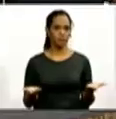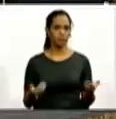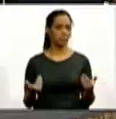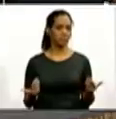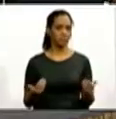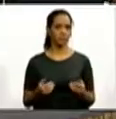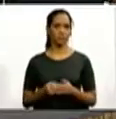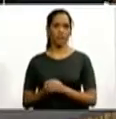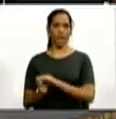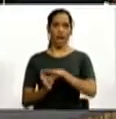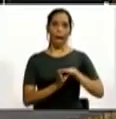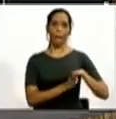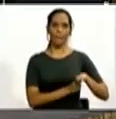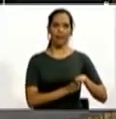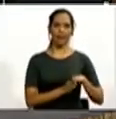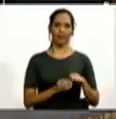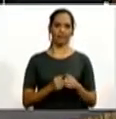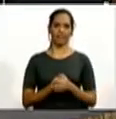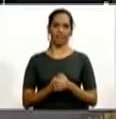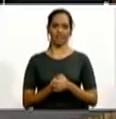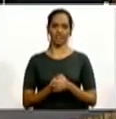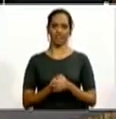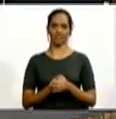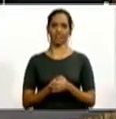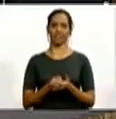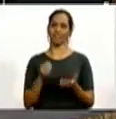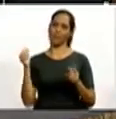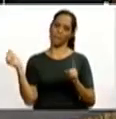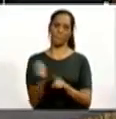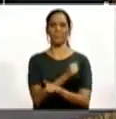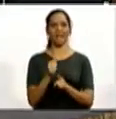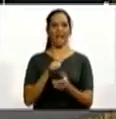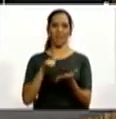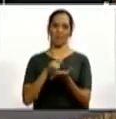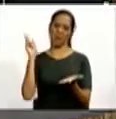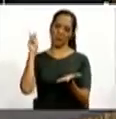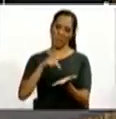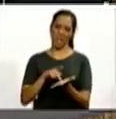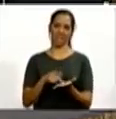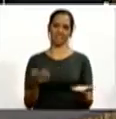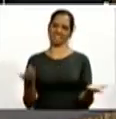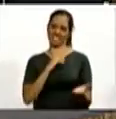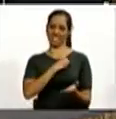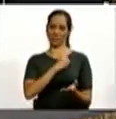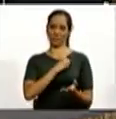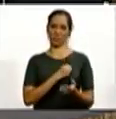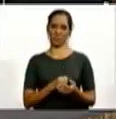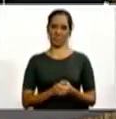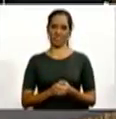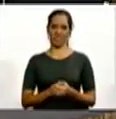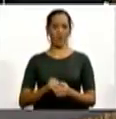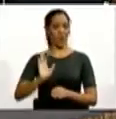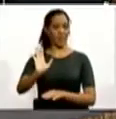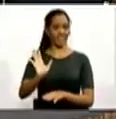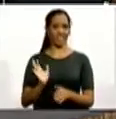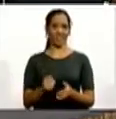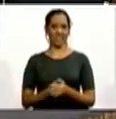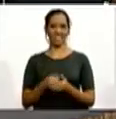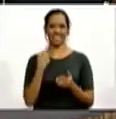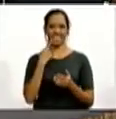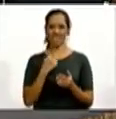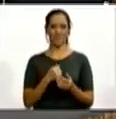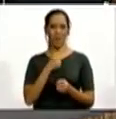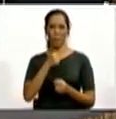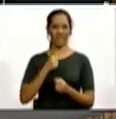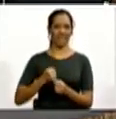aparte, le pegan en el aeropuerto cuando llega. No, ya va. O sea, ¿qué es eso? No, ya va. Siempre es comentarista del boxeo, ¿sabes? Claro. Sí,